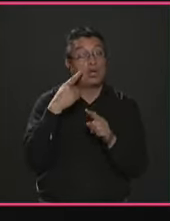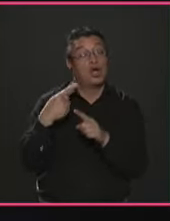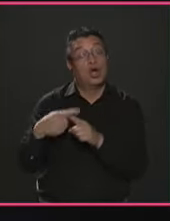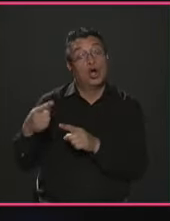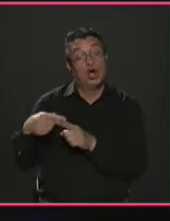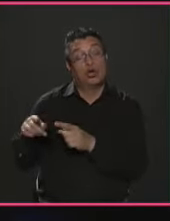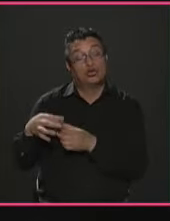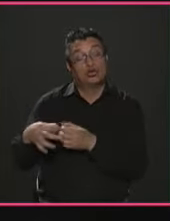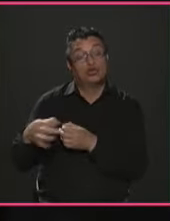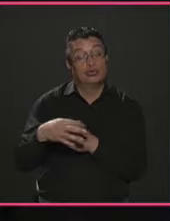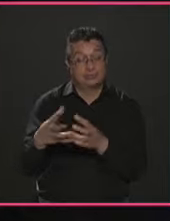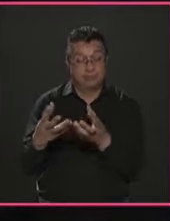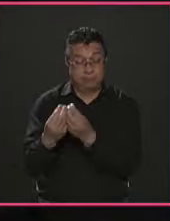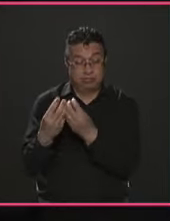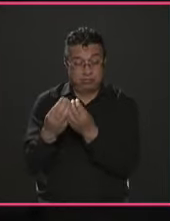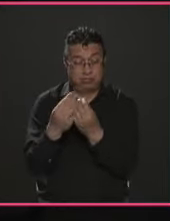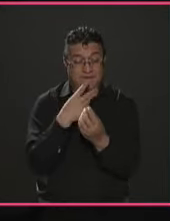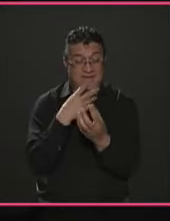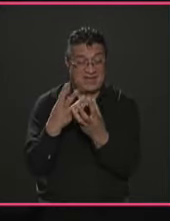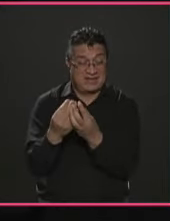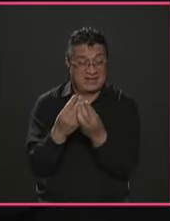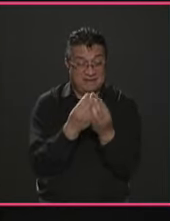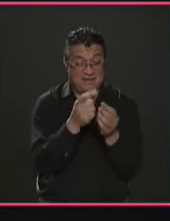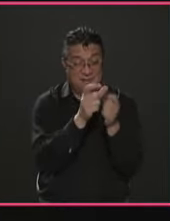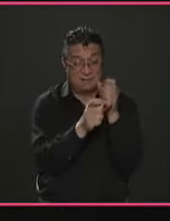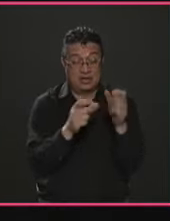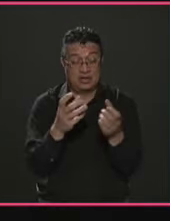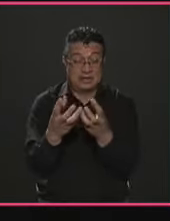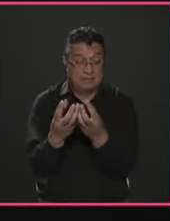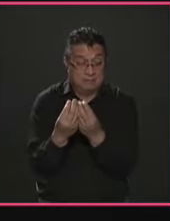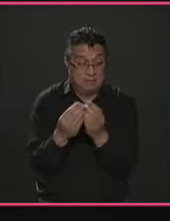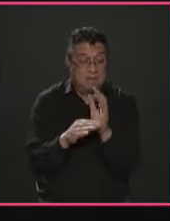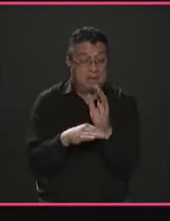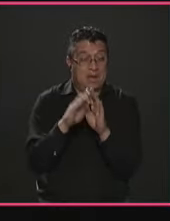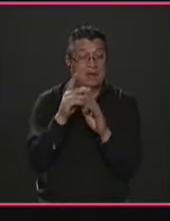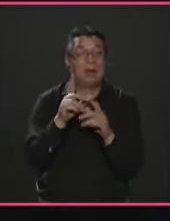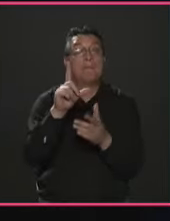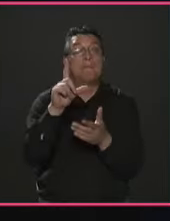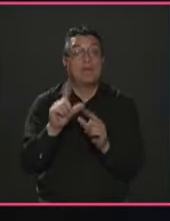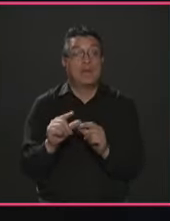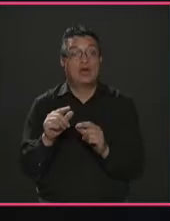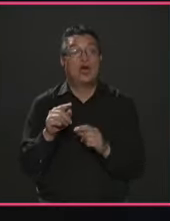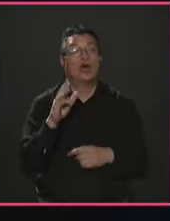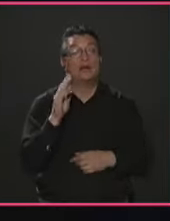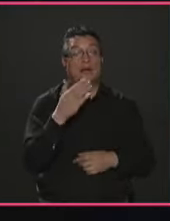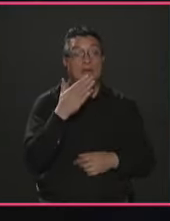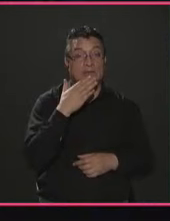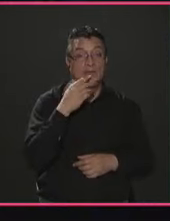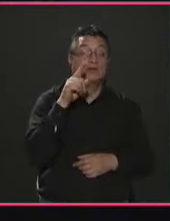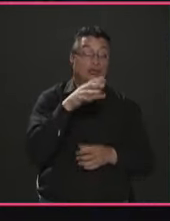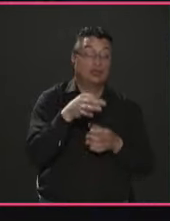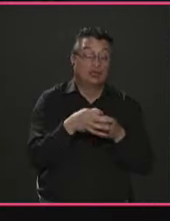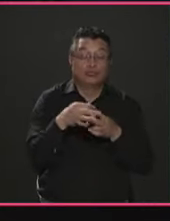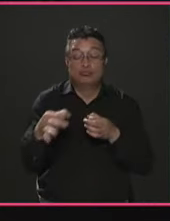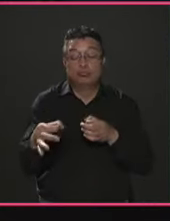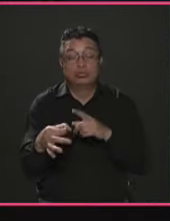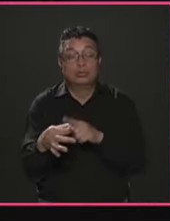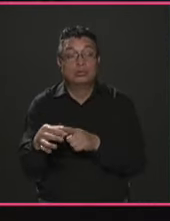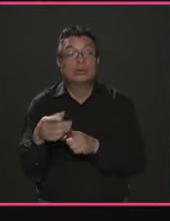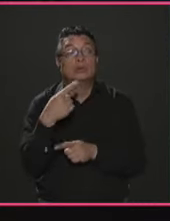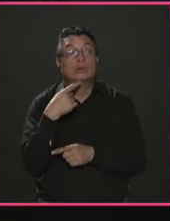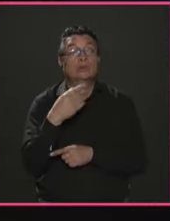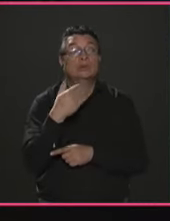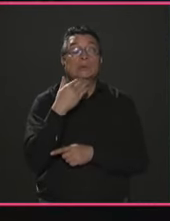más densas eh con más densidad de población se reduce y en G que está en el gráfico que ven